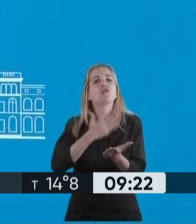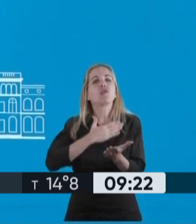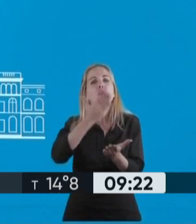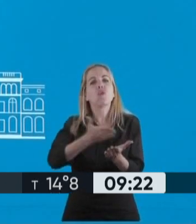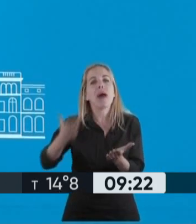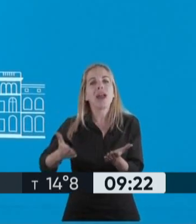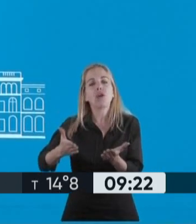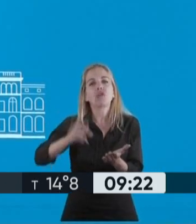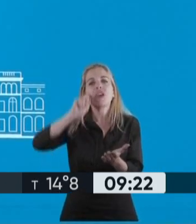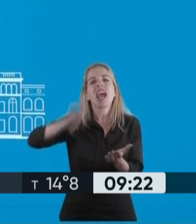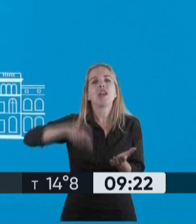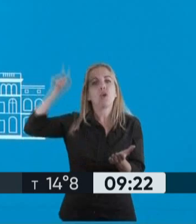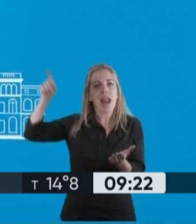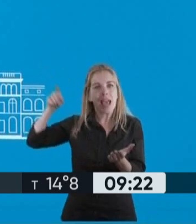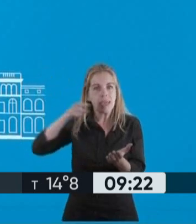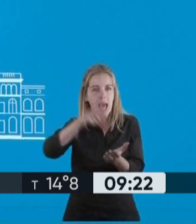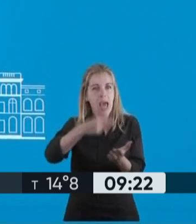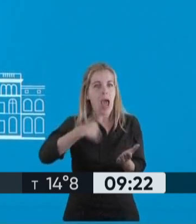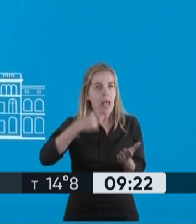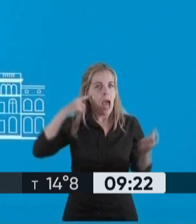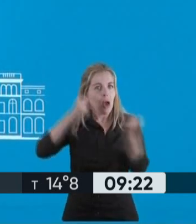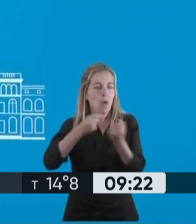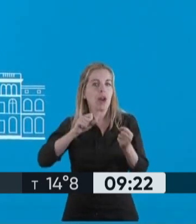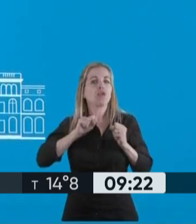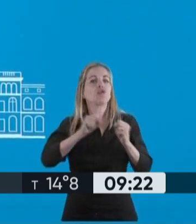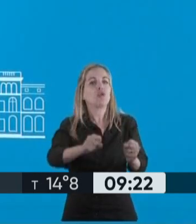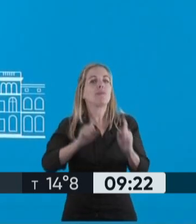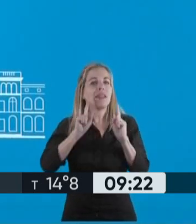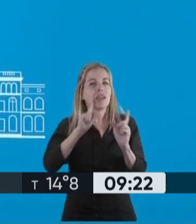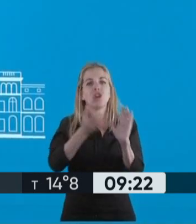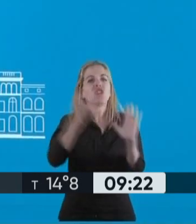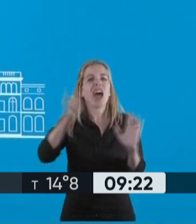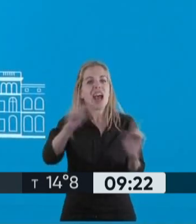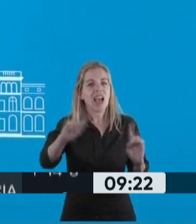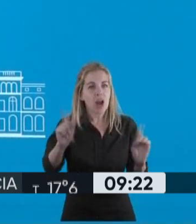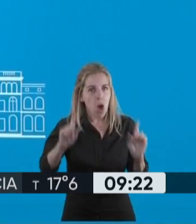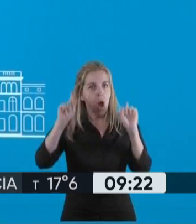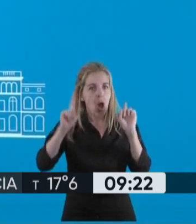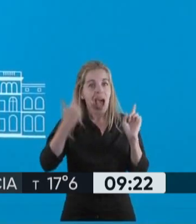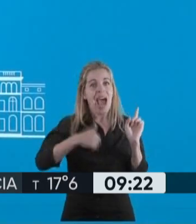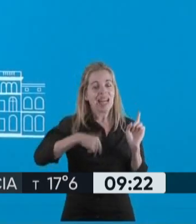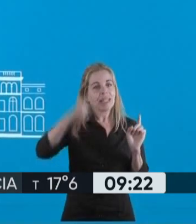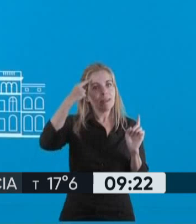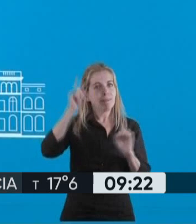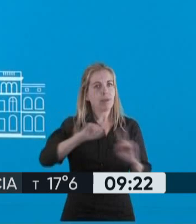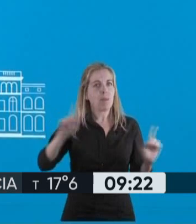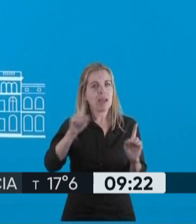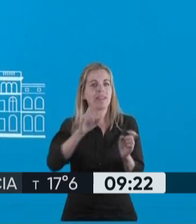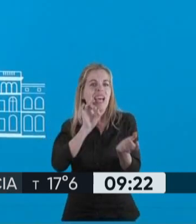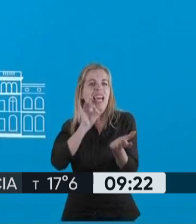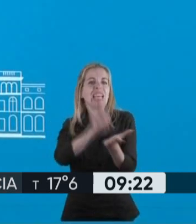No todas las expulsiones, sanciones tienen la misma validez en todos los organismos internacionales. Argentina no cree que expulsar